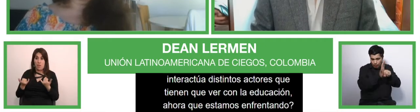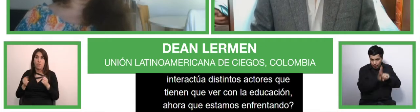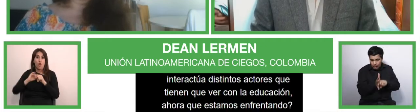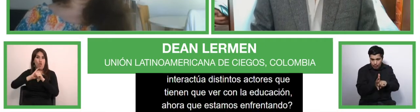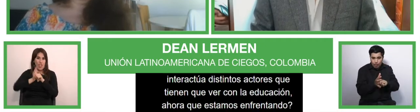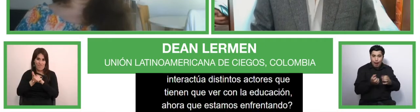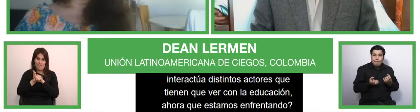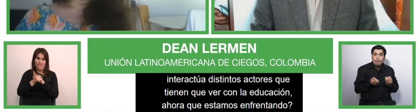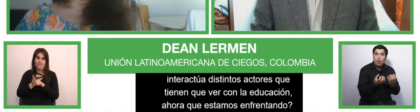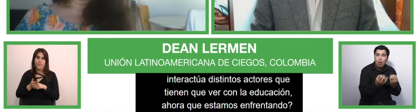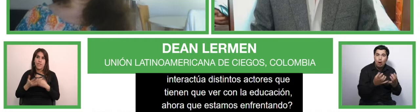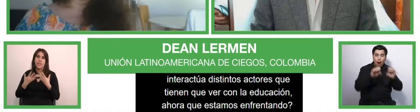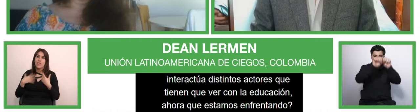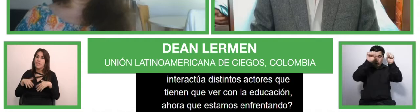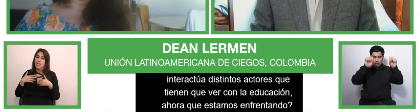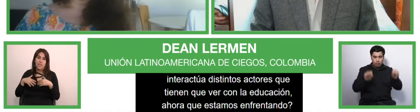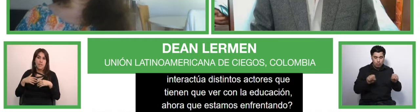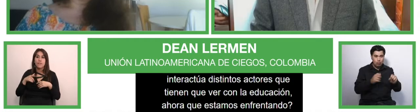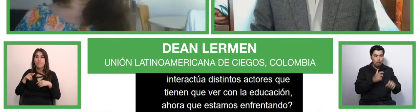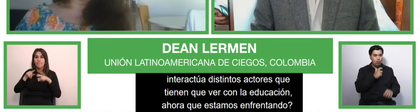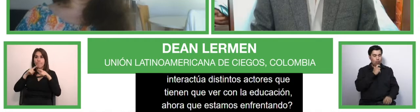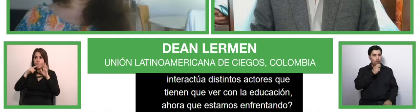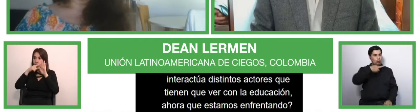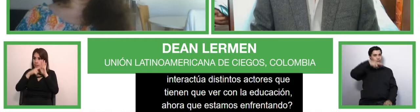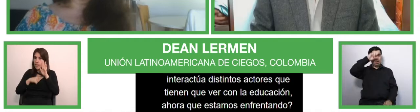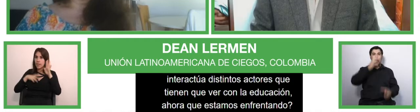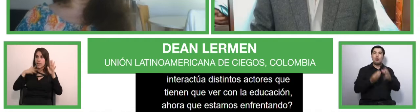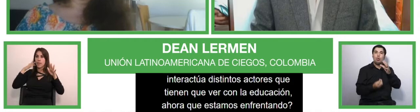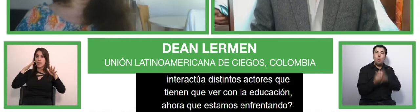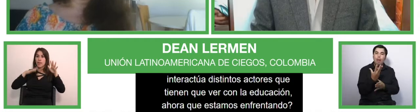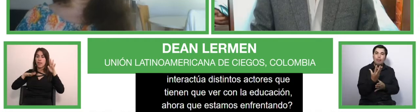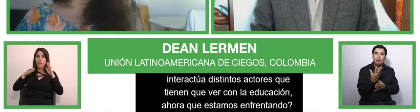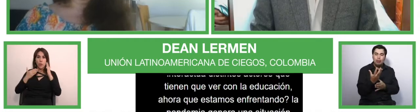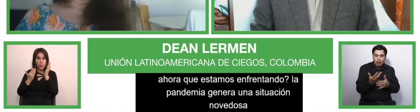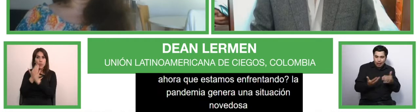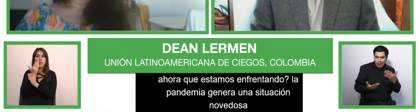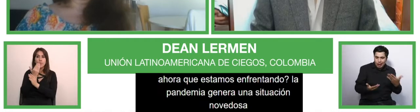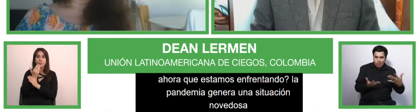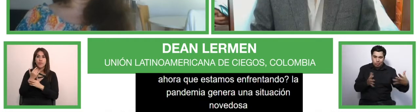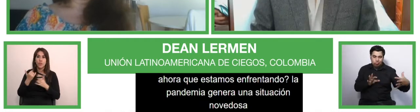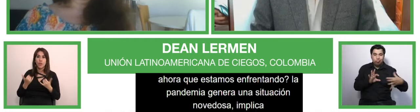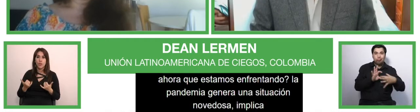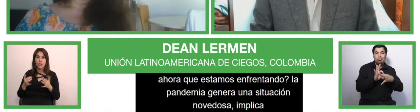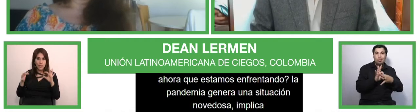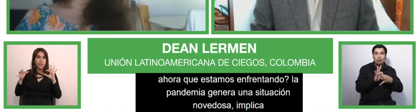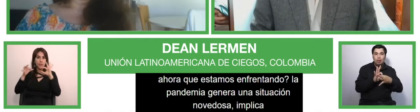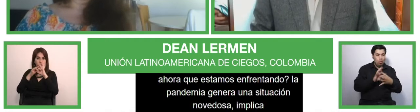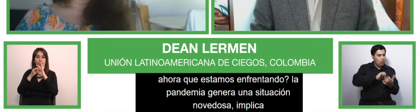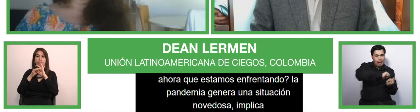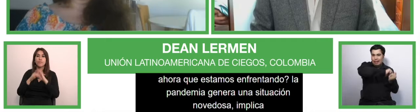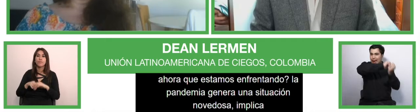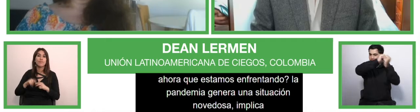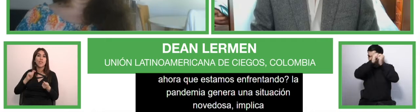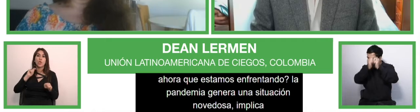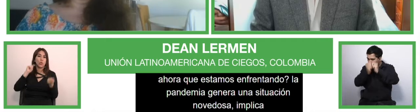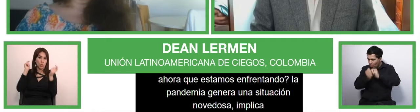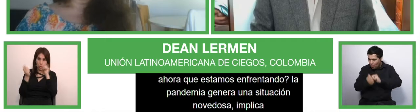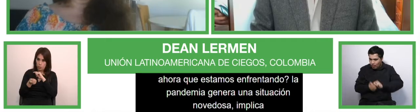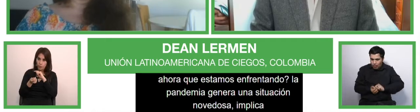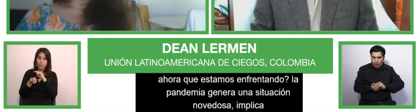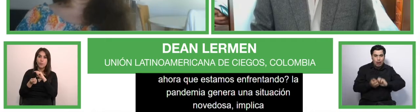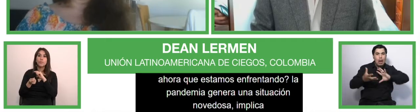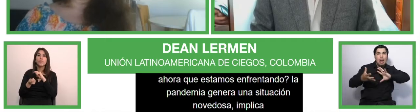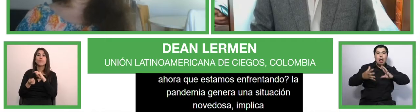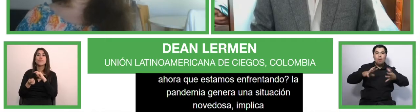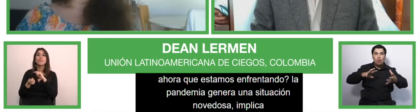situación absolutamente novedosa que implica una completa transformación en la forma de